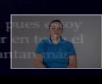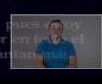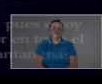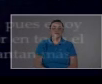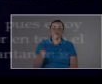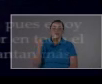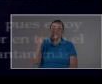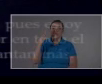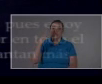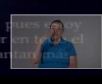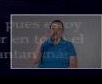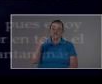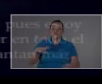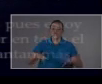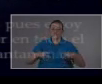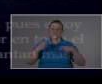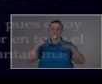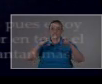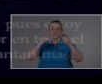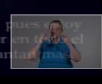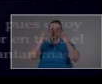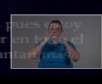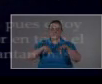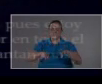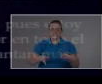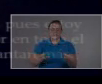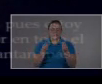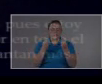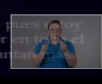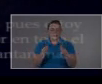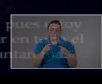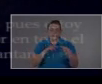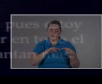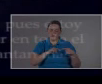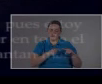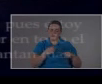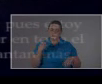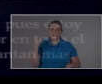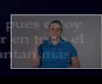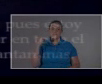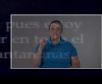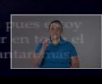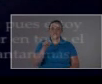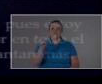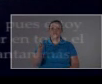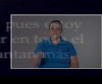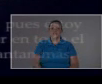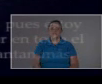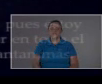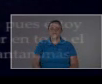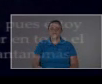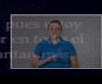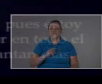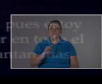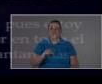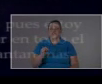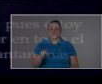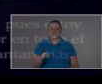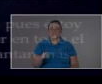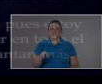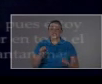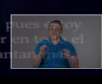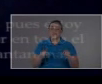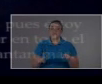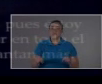¿Cuántos han enfrentado alguna pérdida muy dolorosa para ustedes y que están aquí, que puedan levantar su mano,